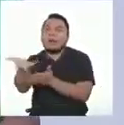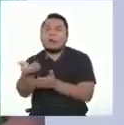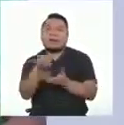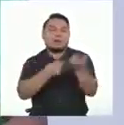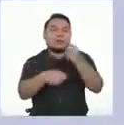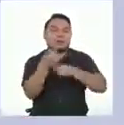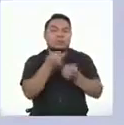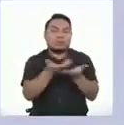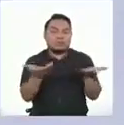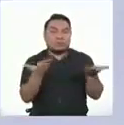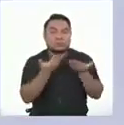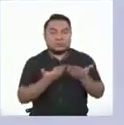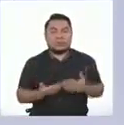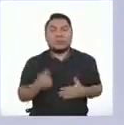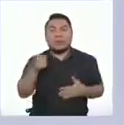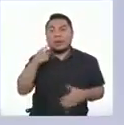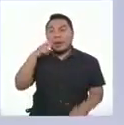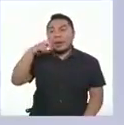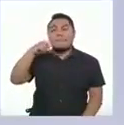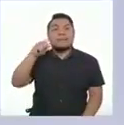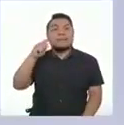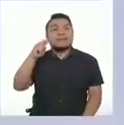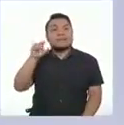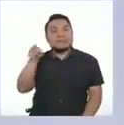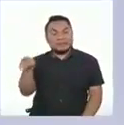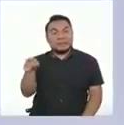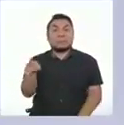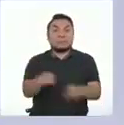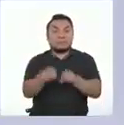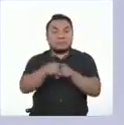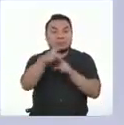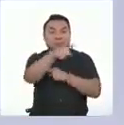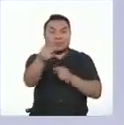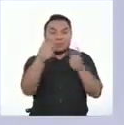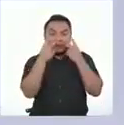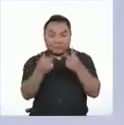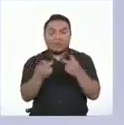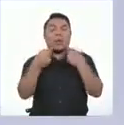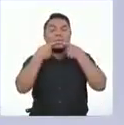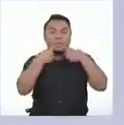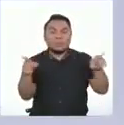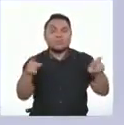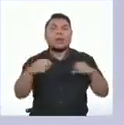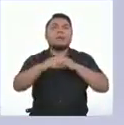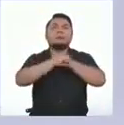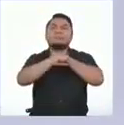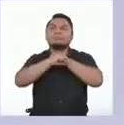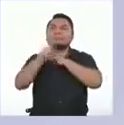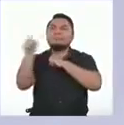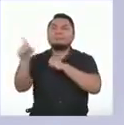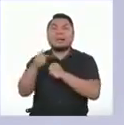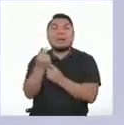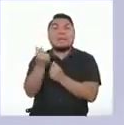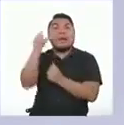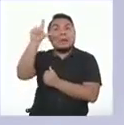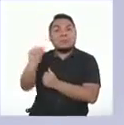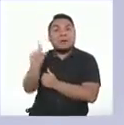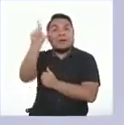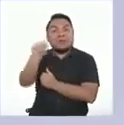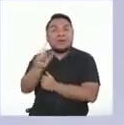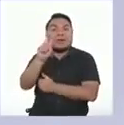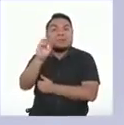venta de productos. Como Patricia, seguro ustedes han visto anuncios que promocionan descuentos como